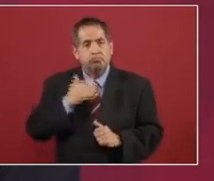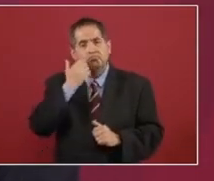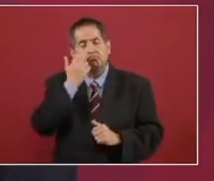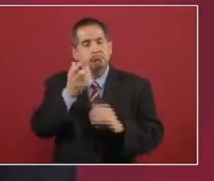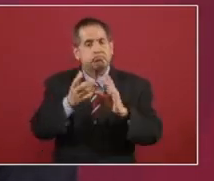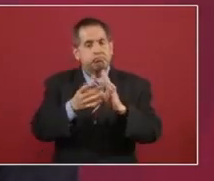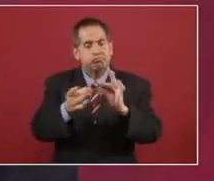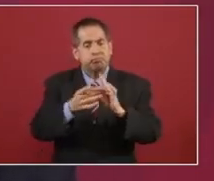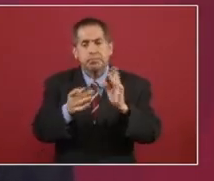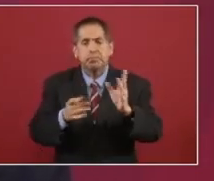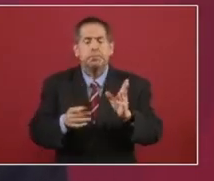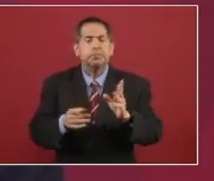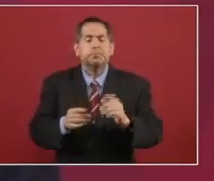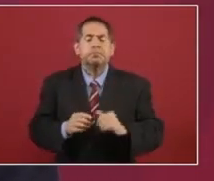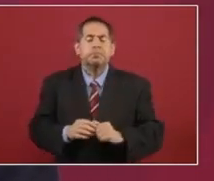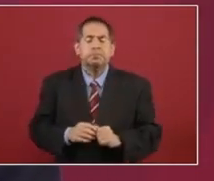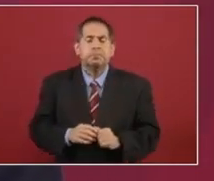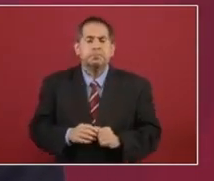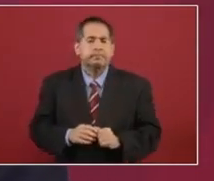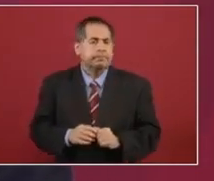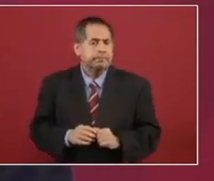quiero que